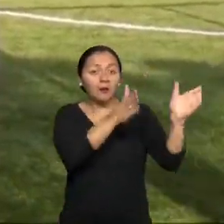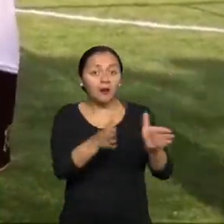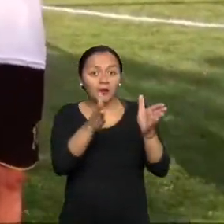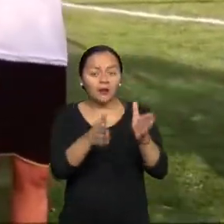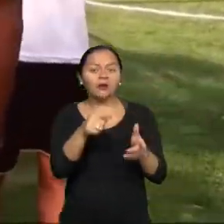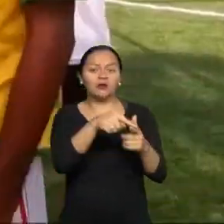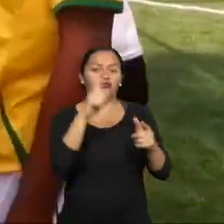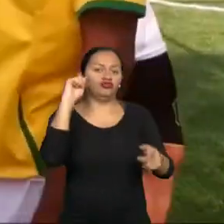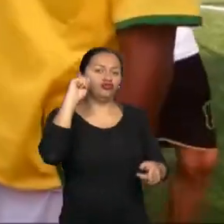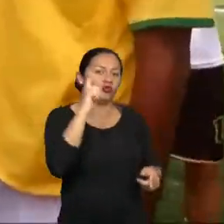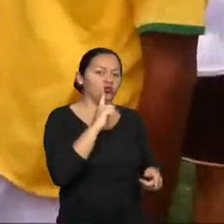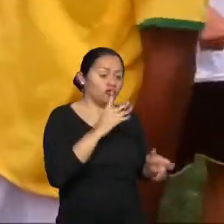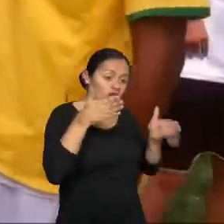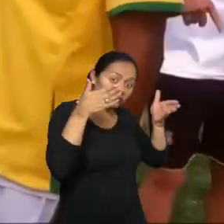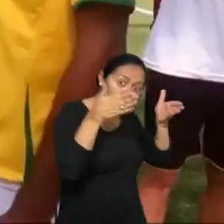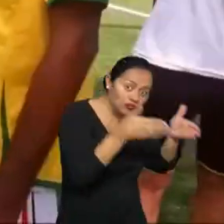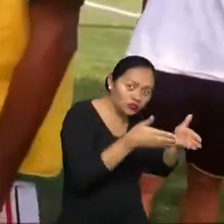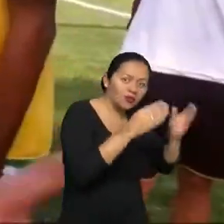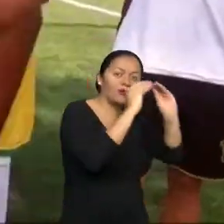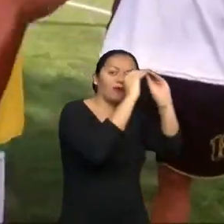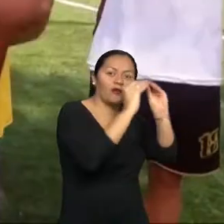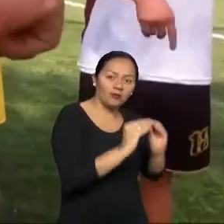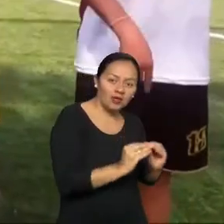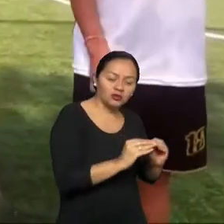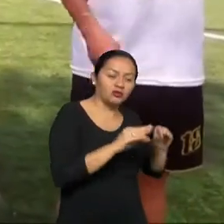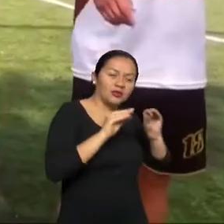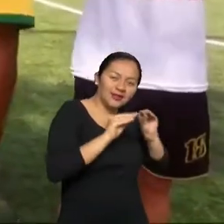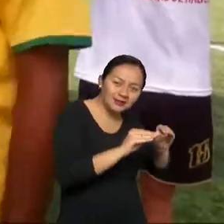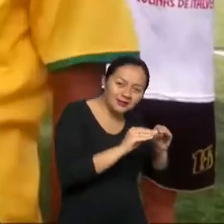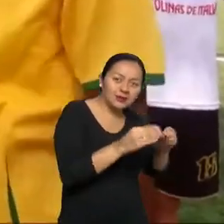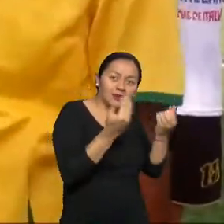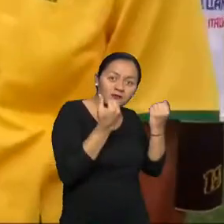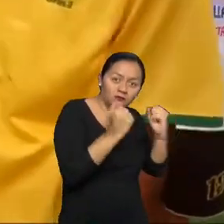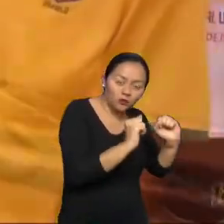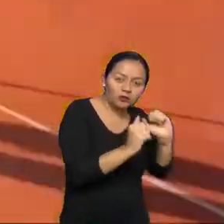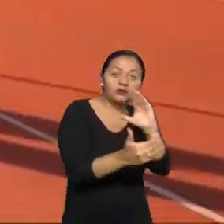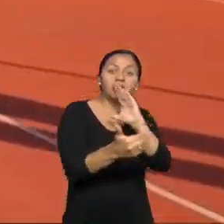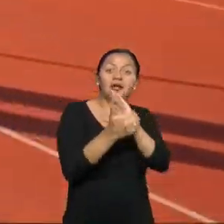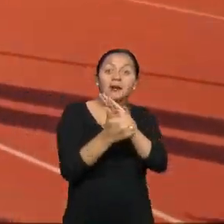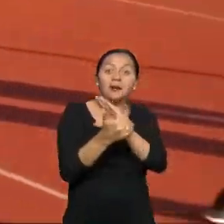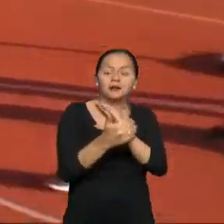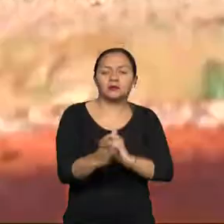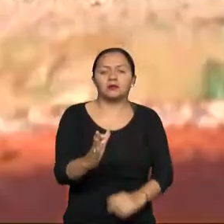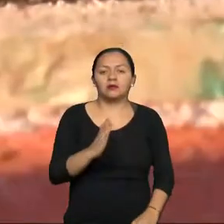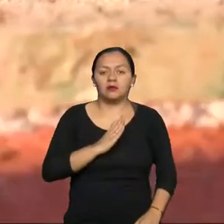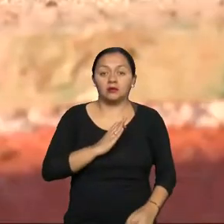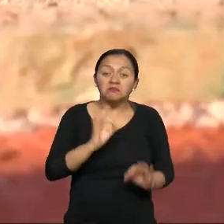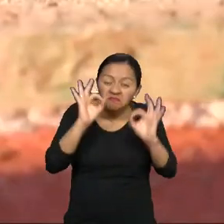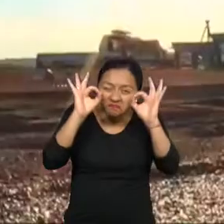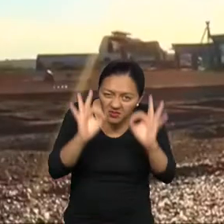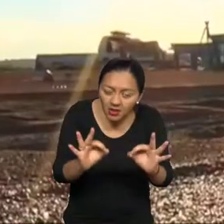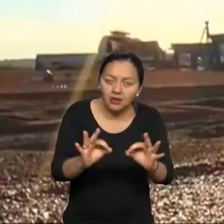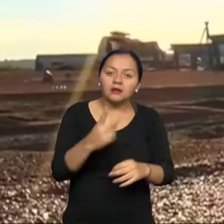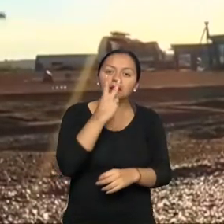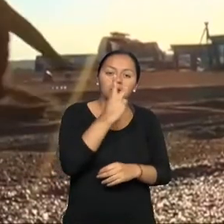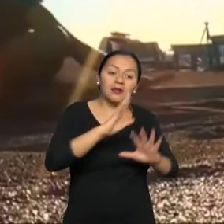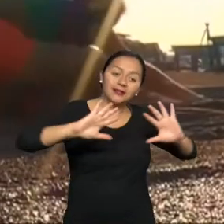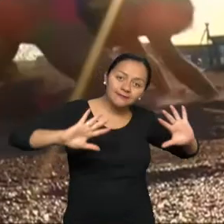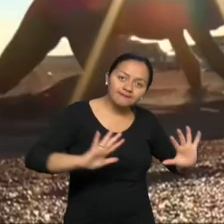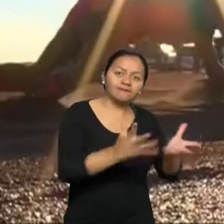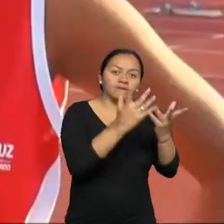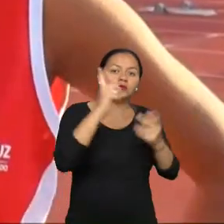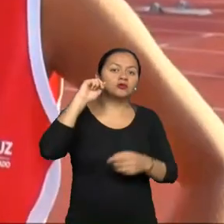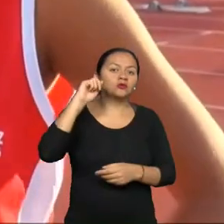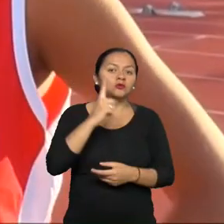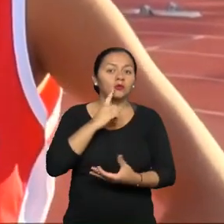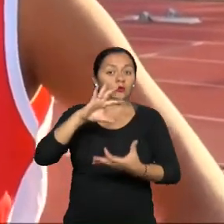sordos mediante procesos de formación, entrenamiento y capacitación técnica con la finalidad de fomentar el deporte sordo